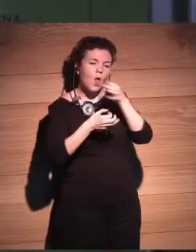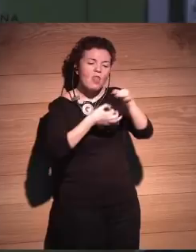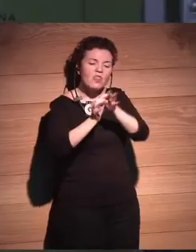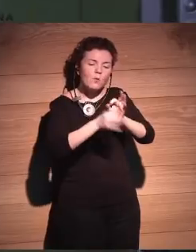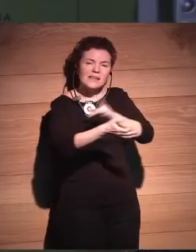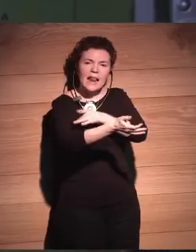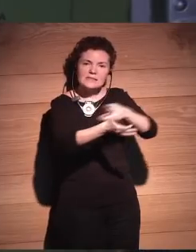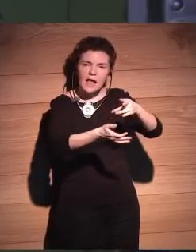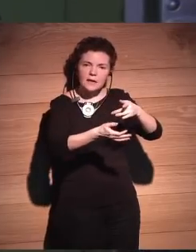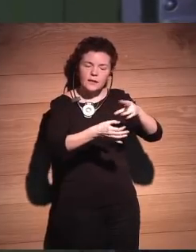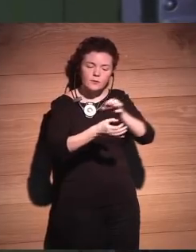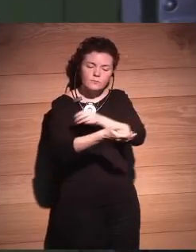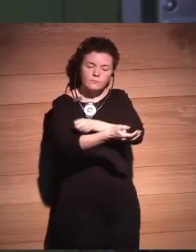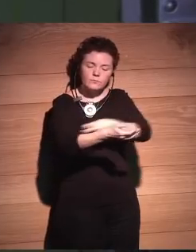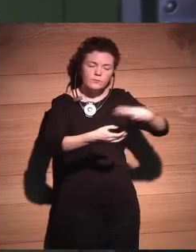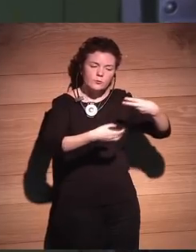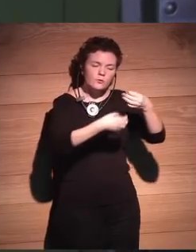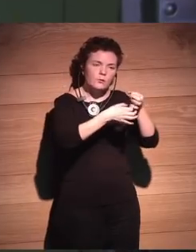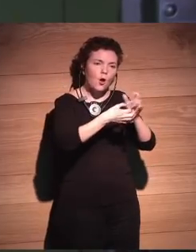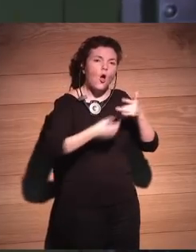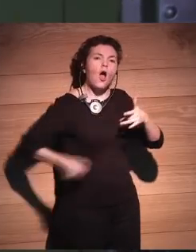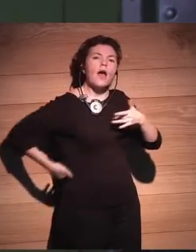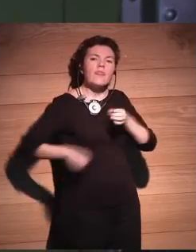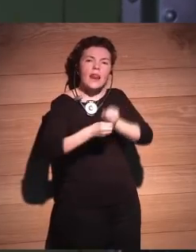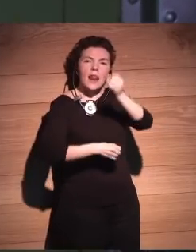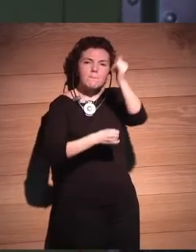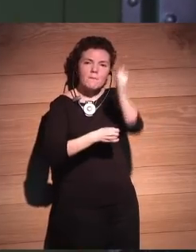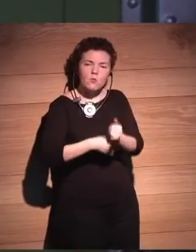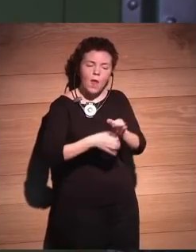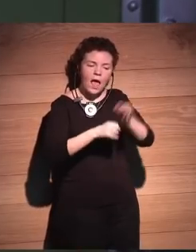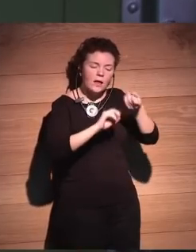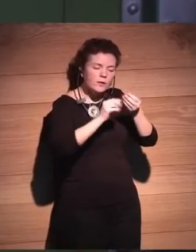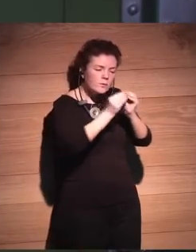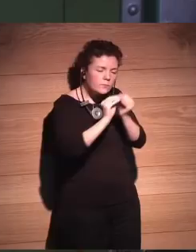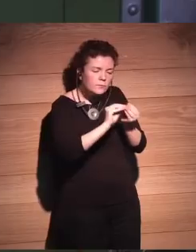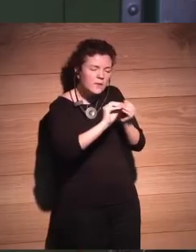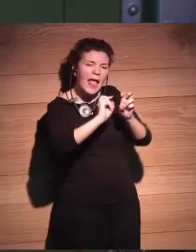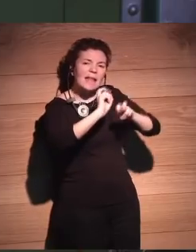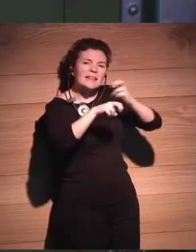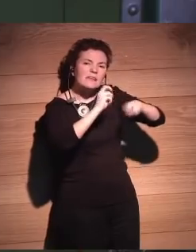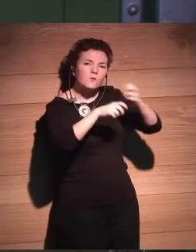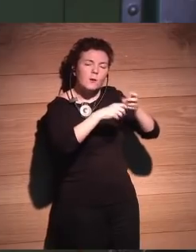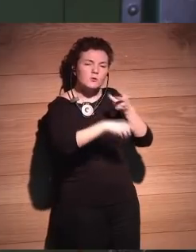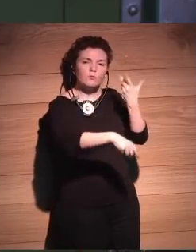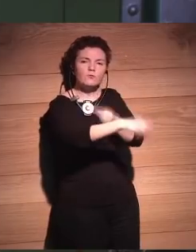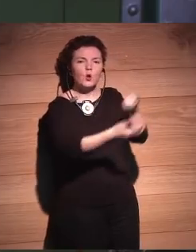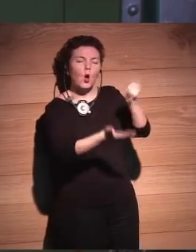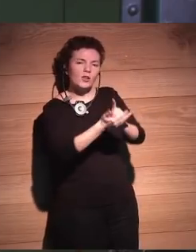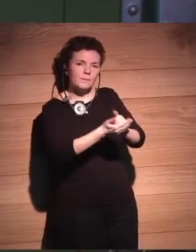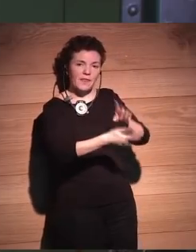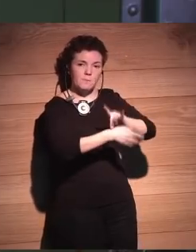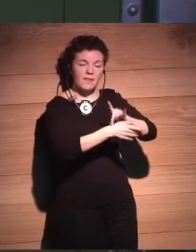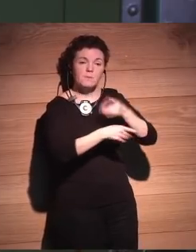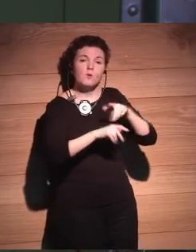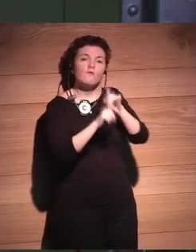la sangre o células de la médula y las transformamos y se las ponemos otra vez al paciente. Esto, por ejemplo, lo hacemos en los